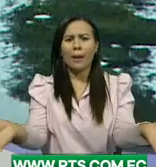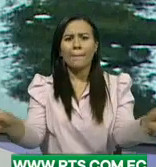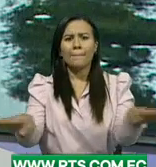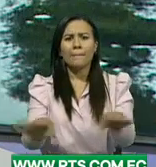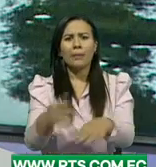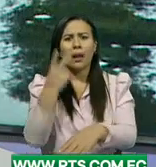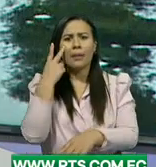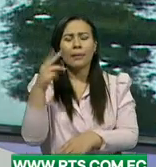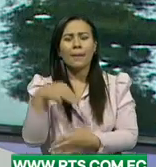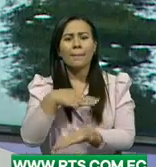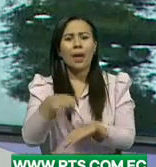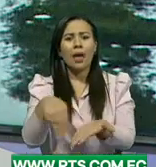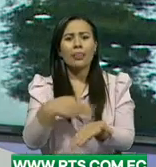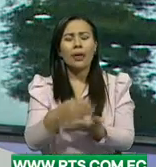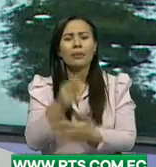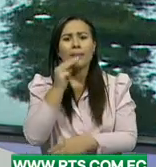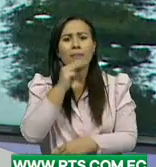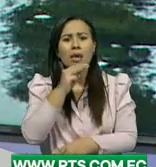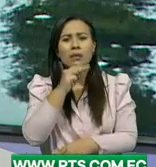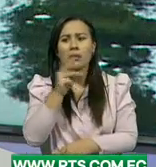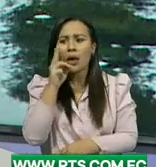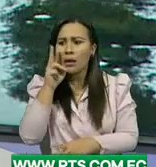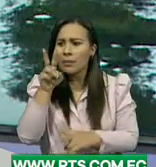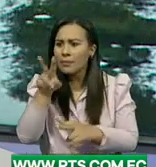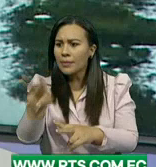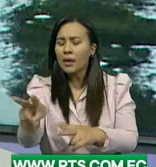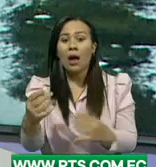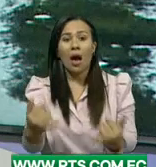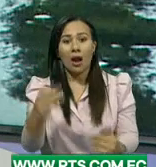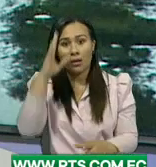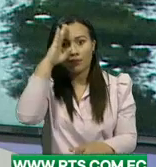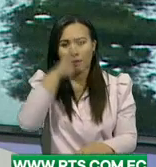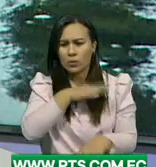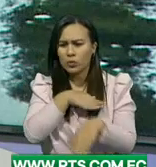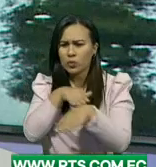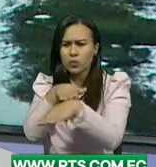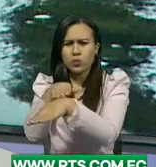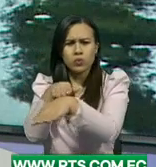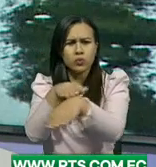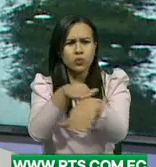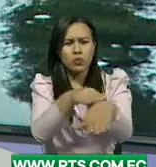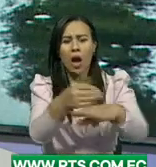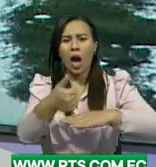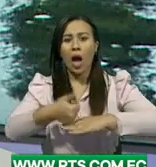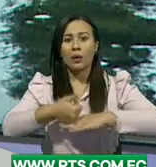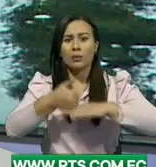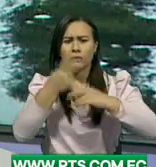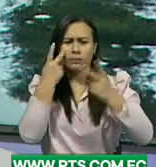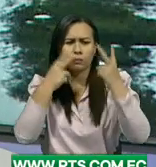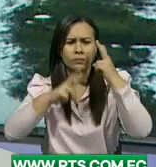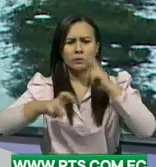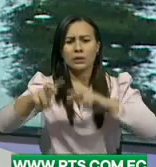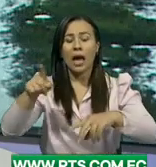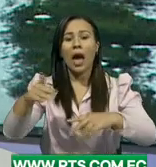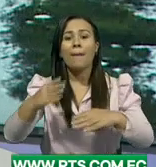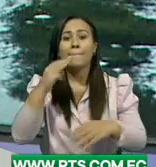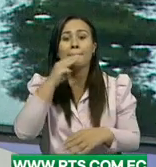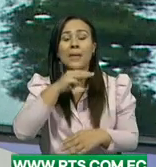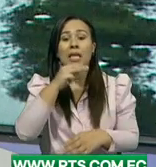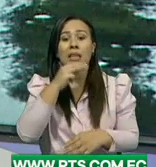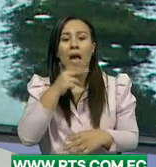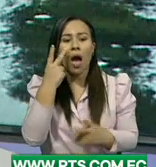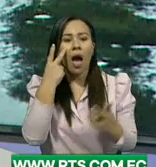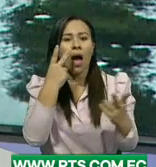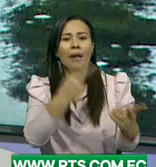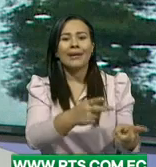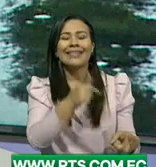Manabí. Tras esta alerta, un operativo de rastreo antinarcótico se extendió hasta el puerto de la ciudad, donde se localizó parte